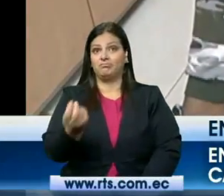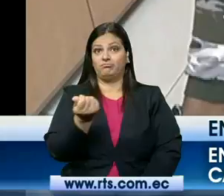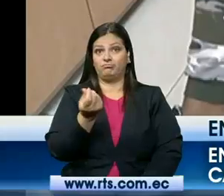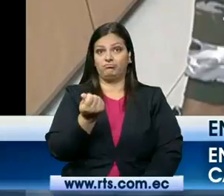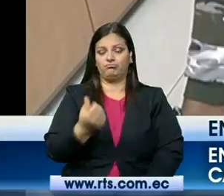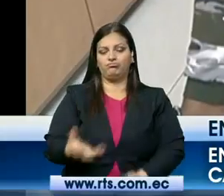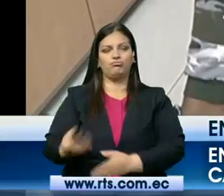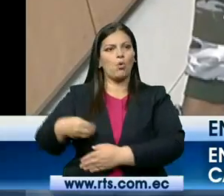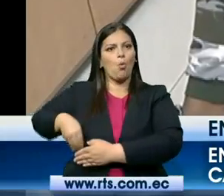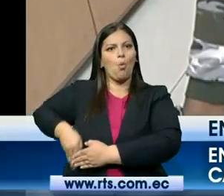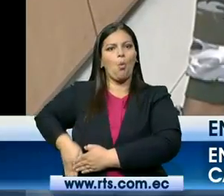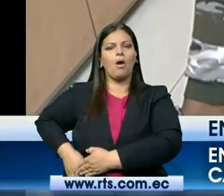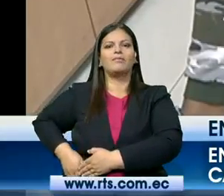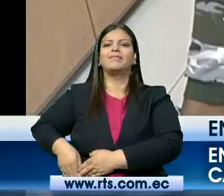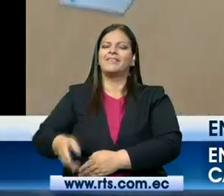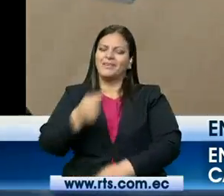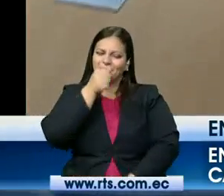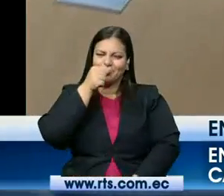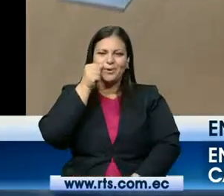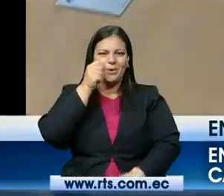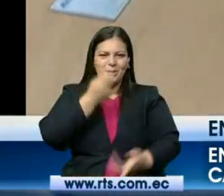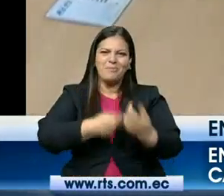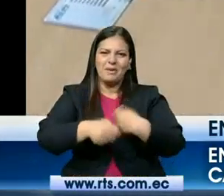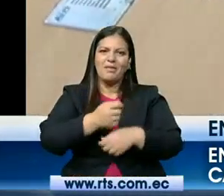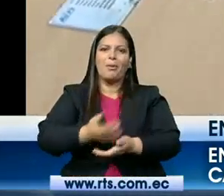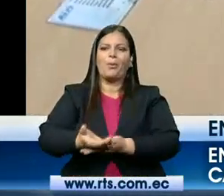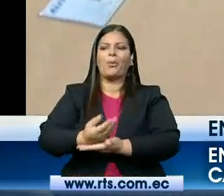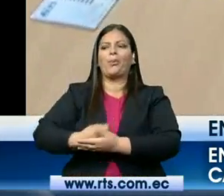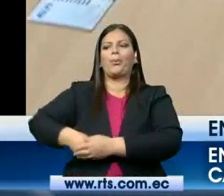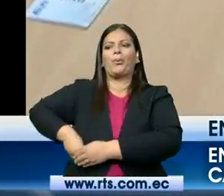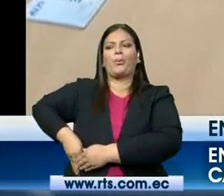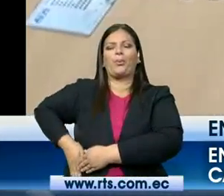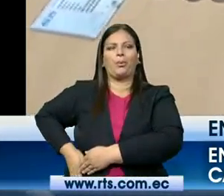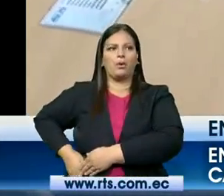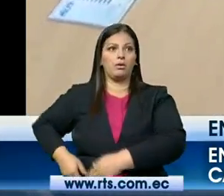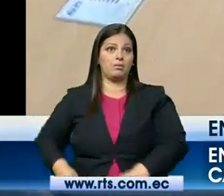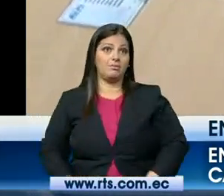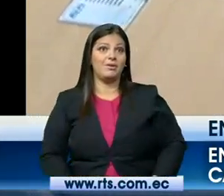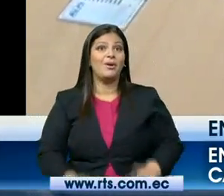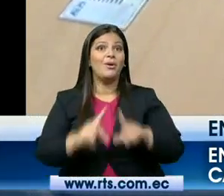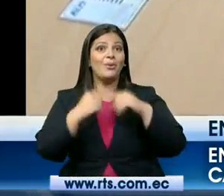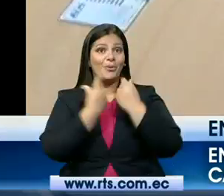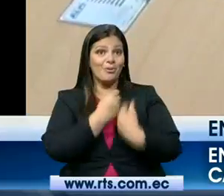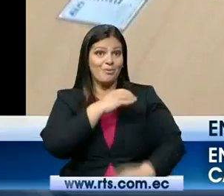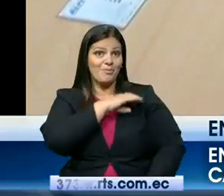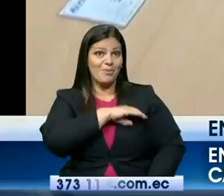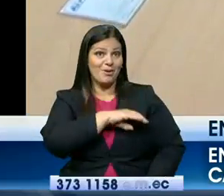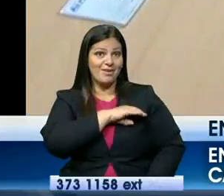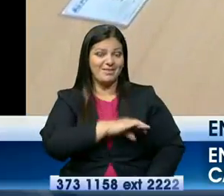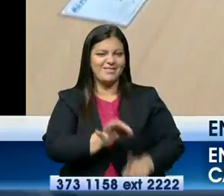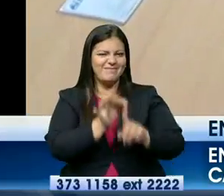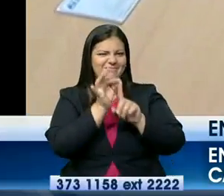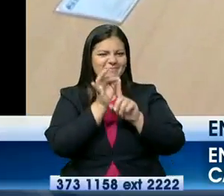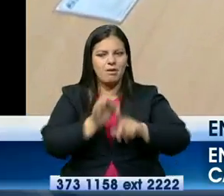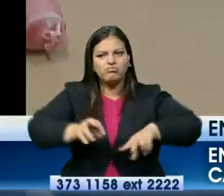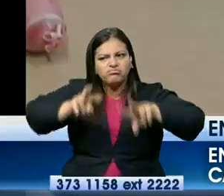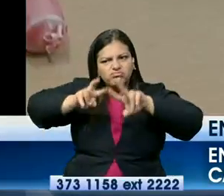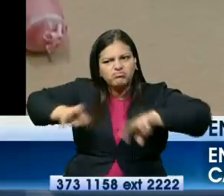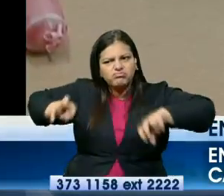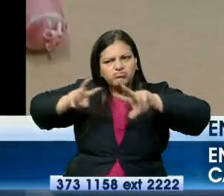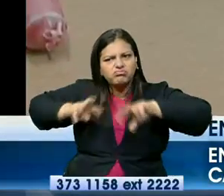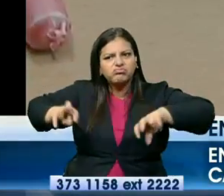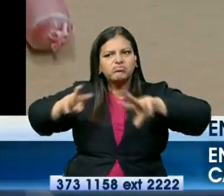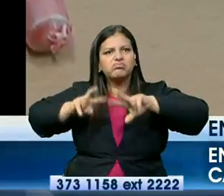procedimiento estuvo a cargo de la Subdirección de Investigaciones de Delitos contra la Propiedad, cuyos agentes